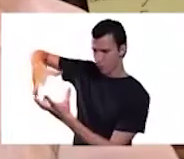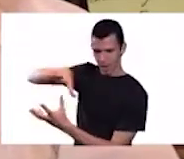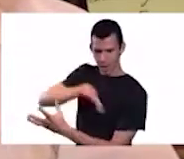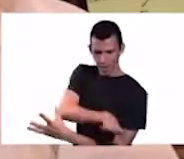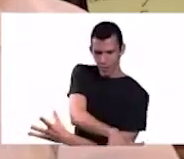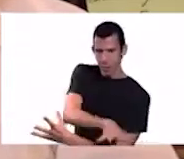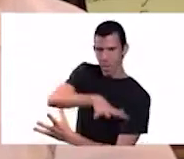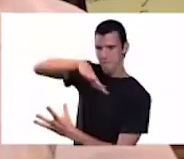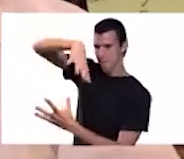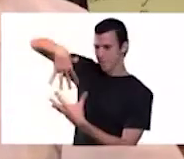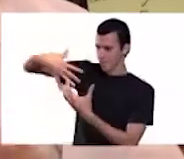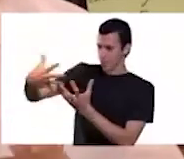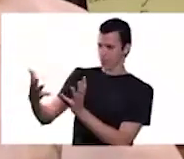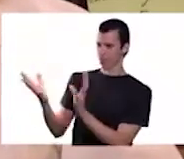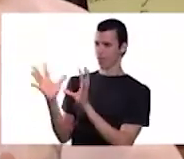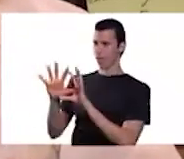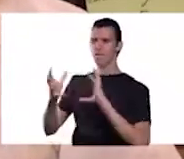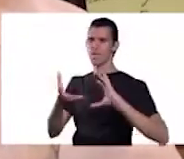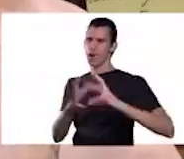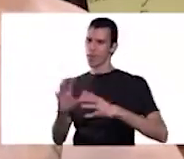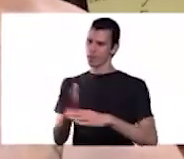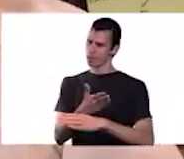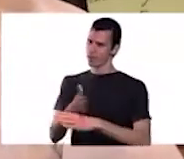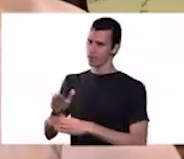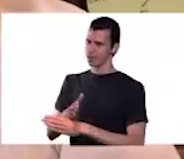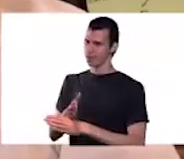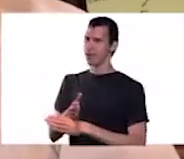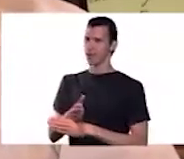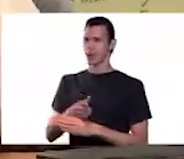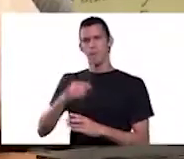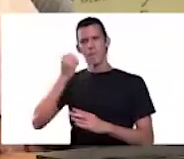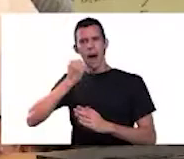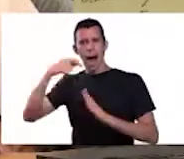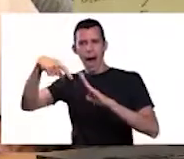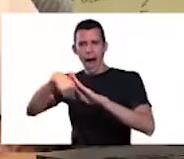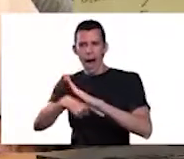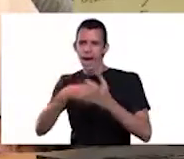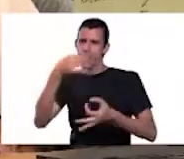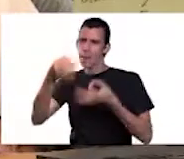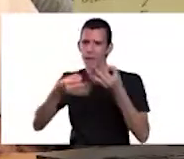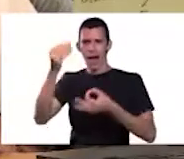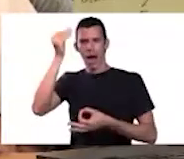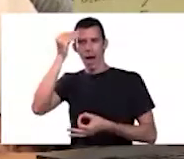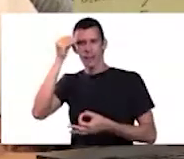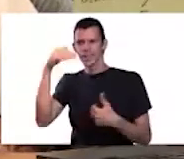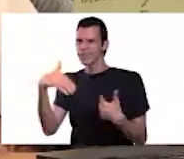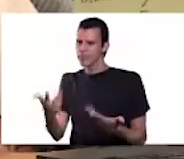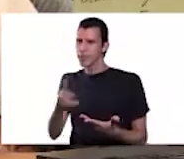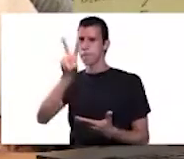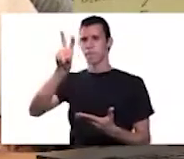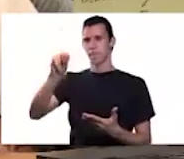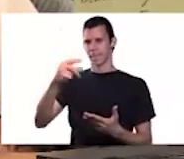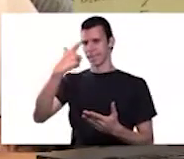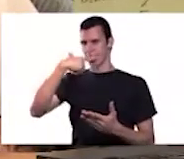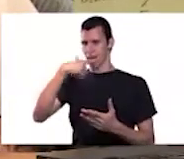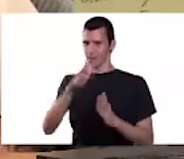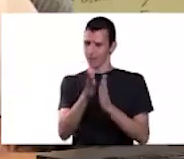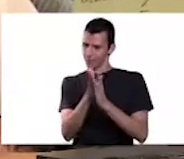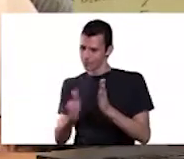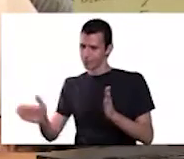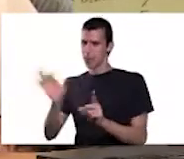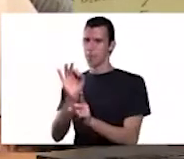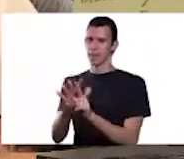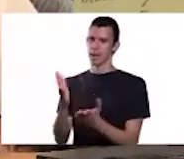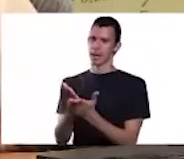profesora de ustedes cuando retornen. Un tercer objetivo en esa unidad